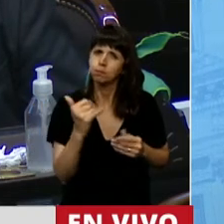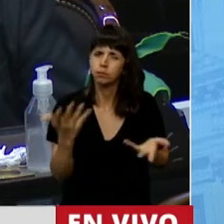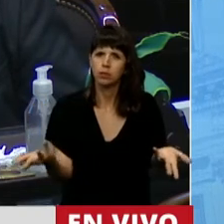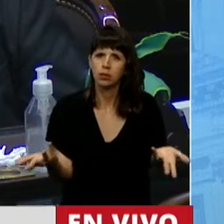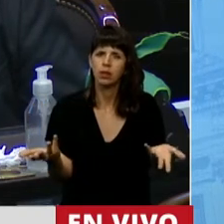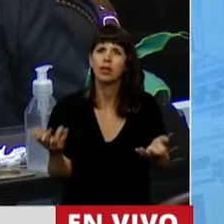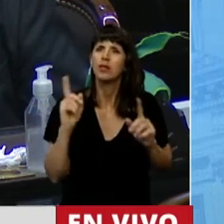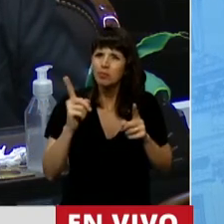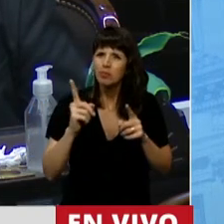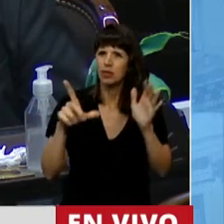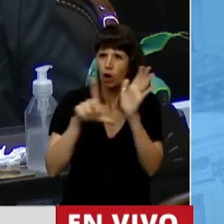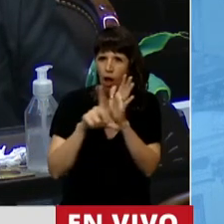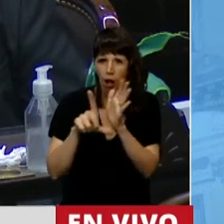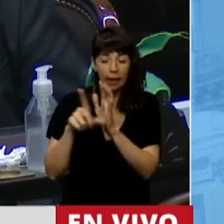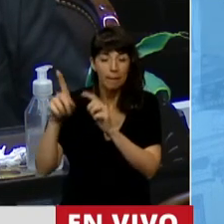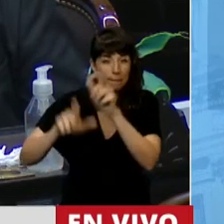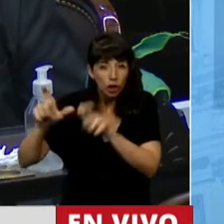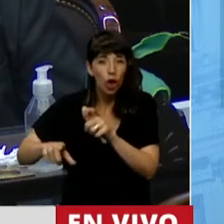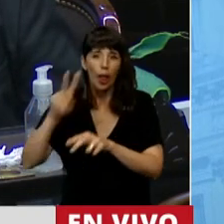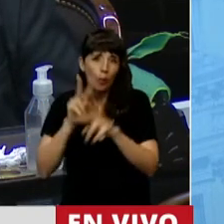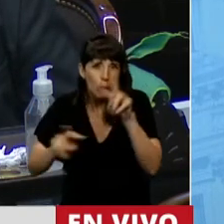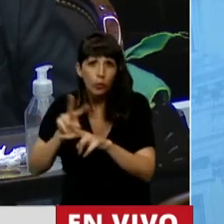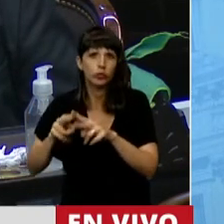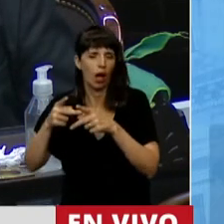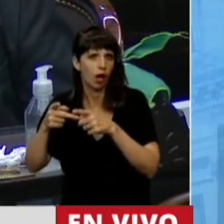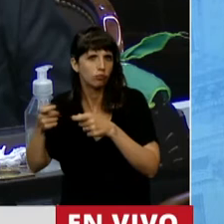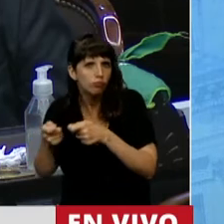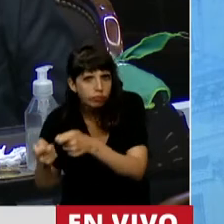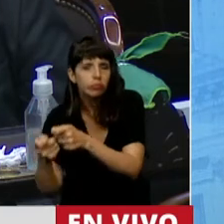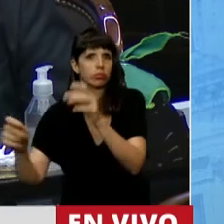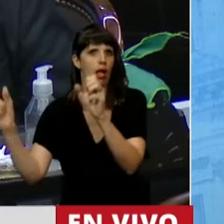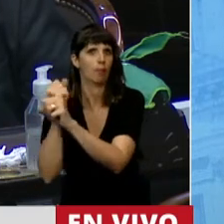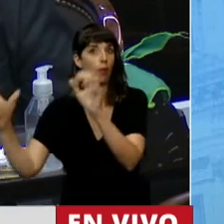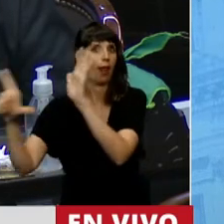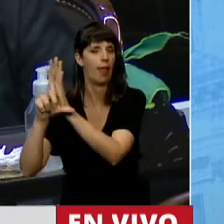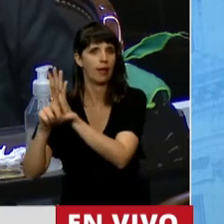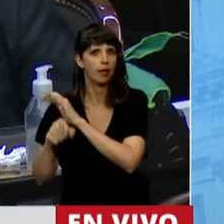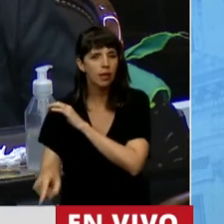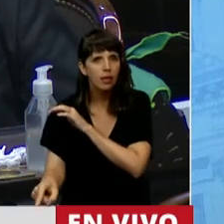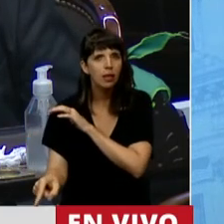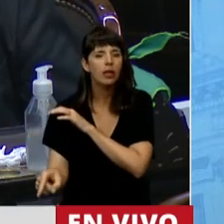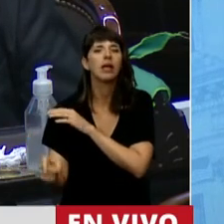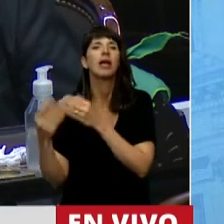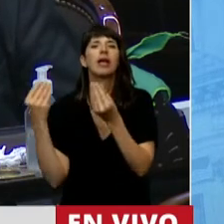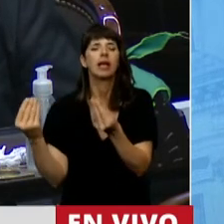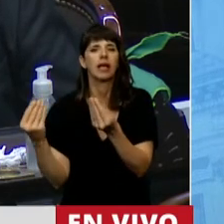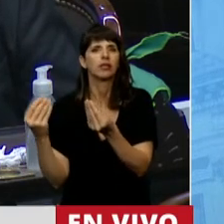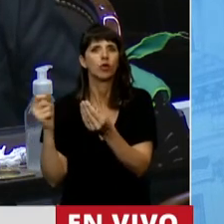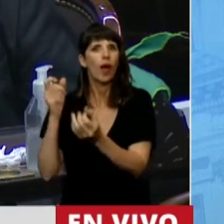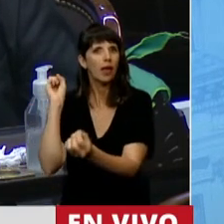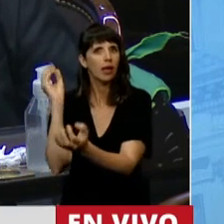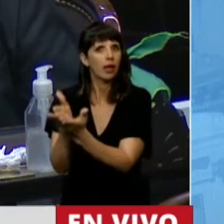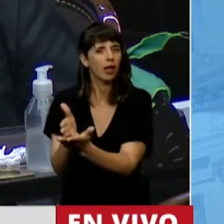su legalización, el mismo se encuentra legalmente justificado como no punible por